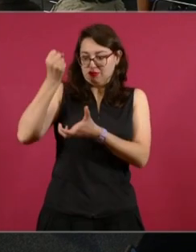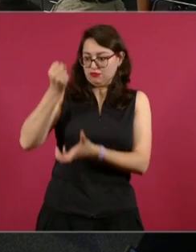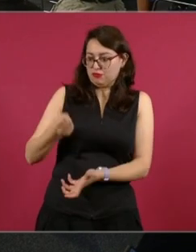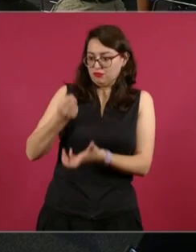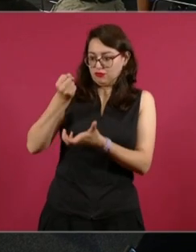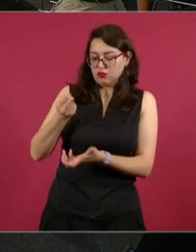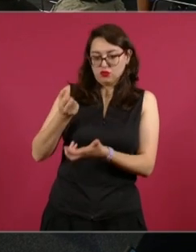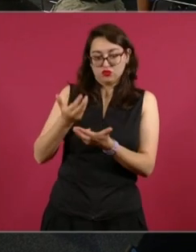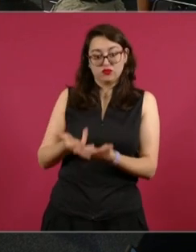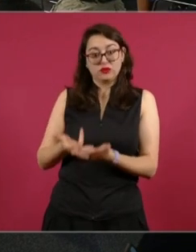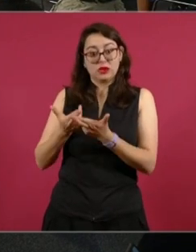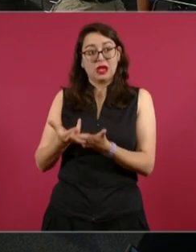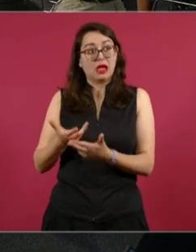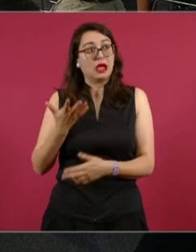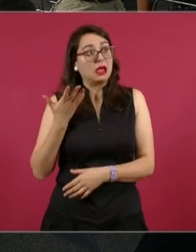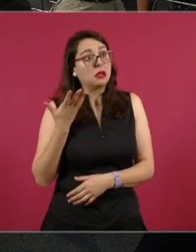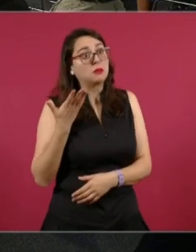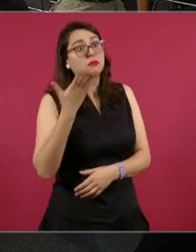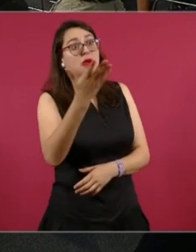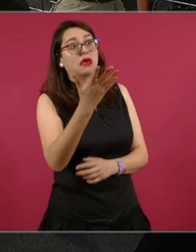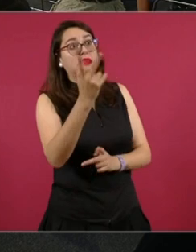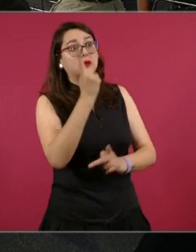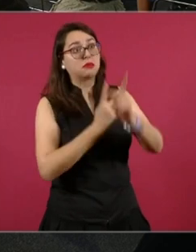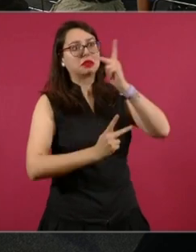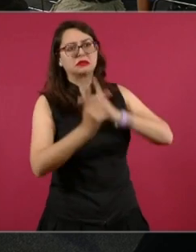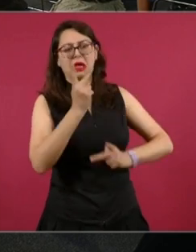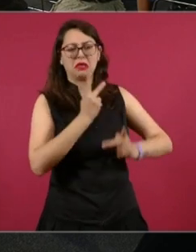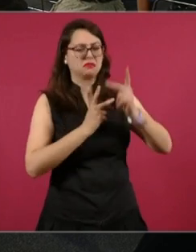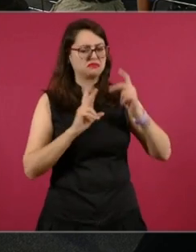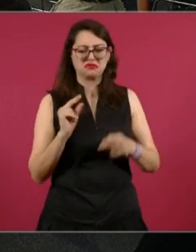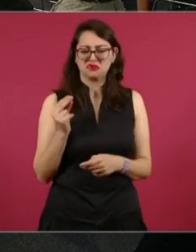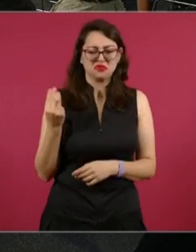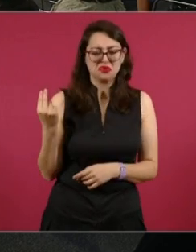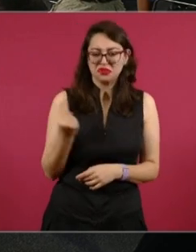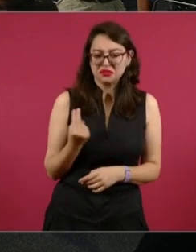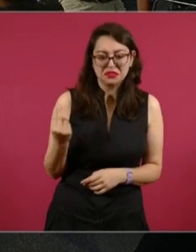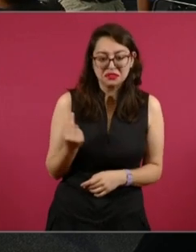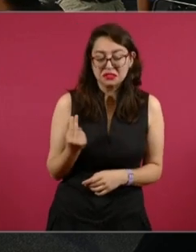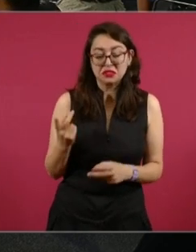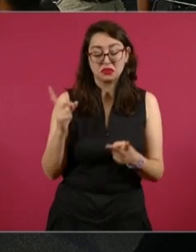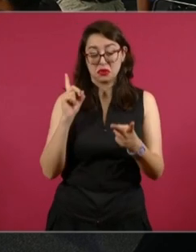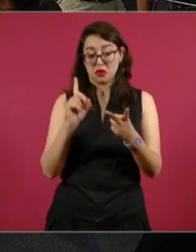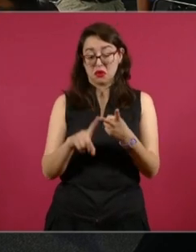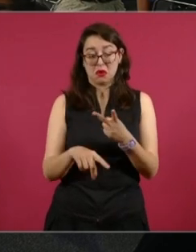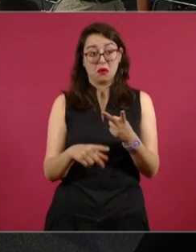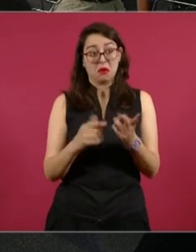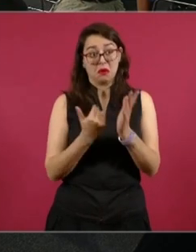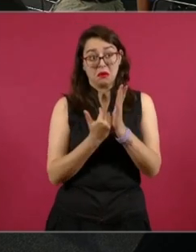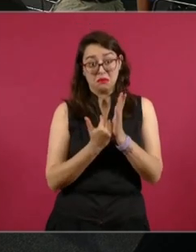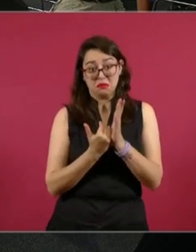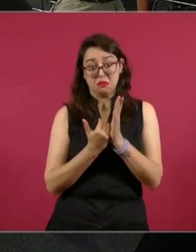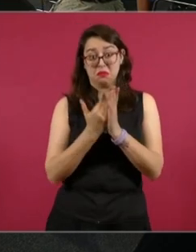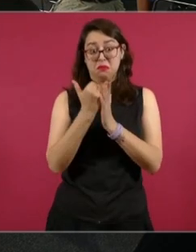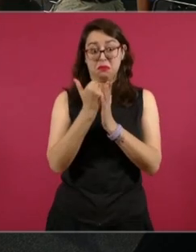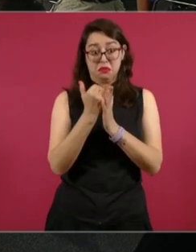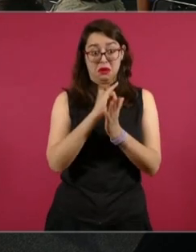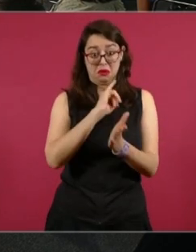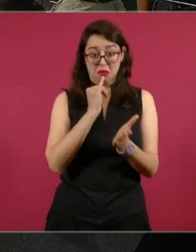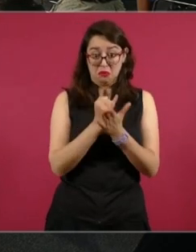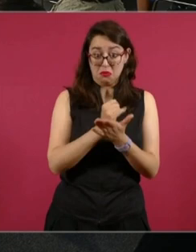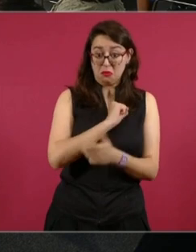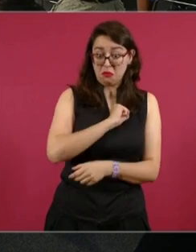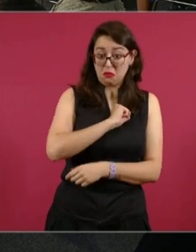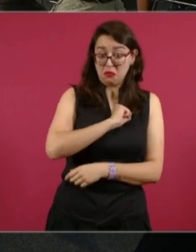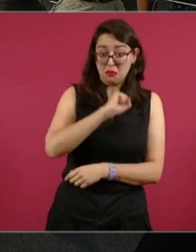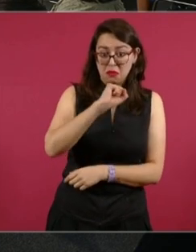tenemos que pedir deuda o incrementar la deuda.